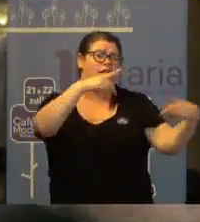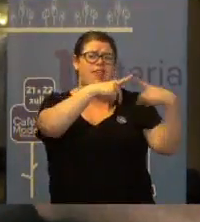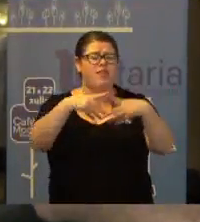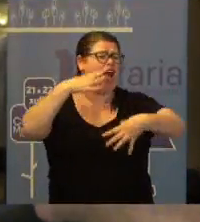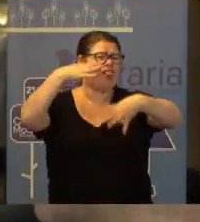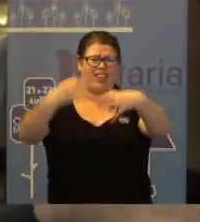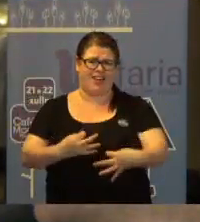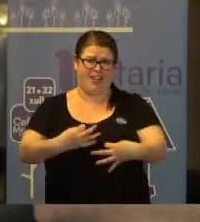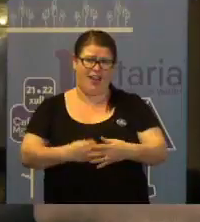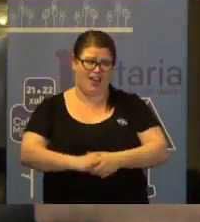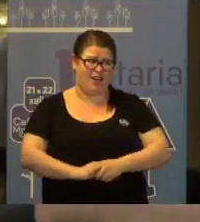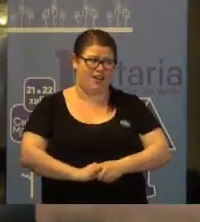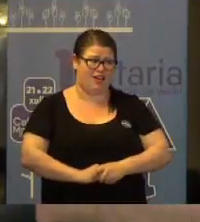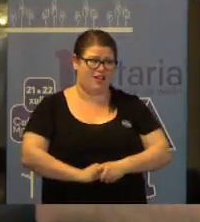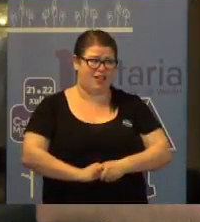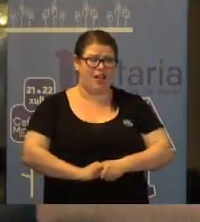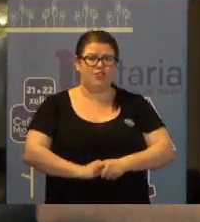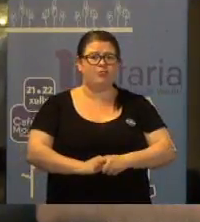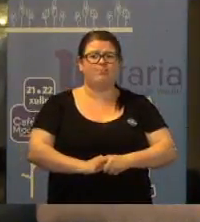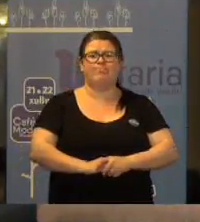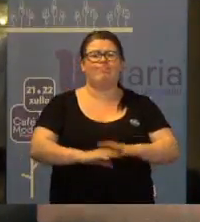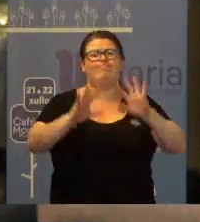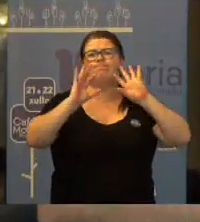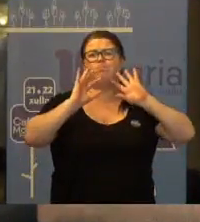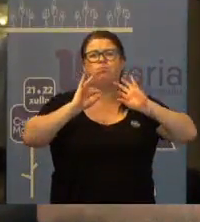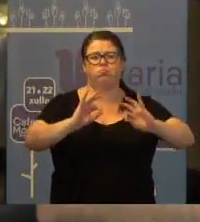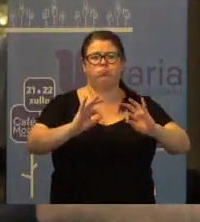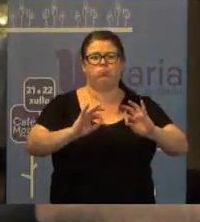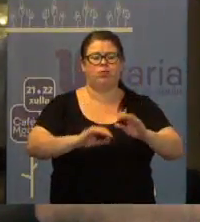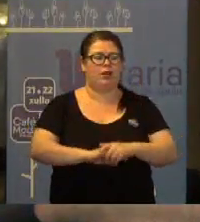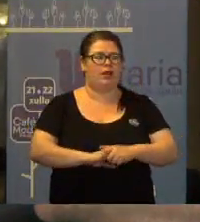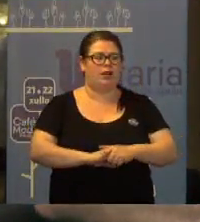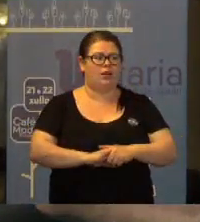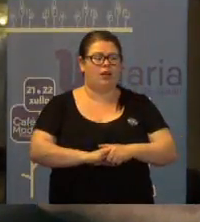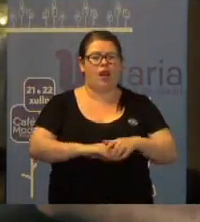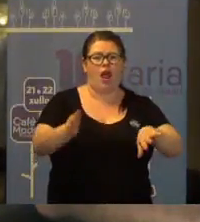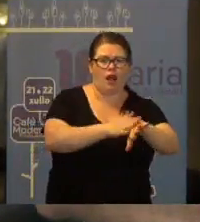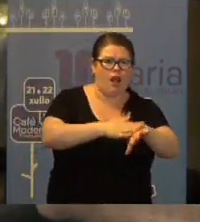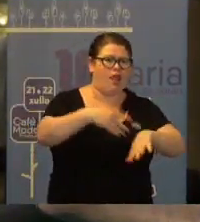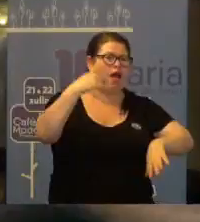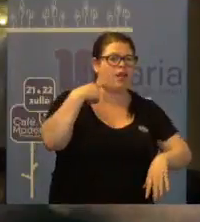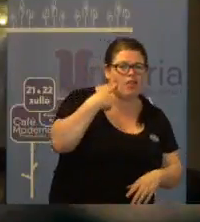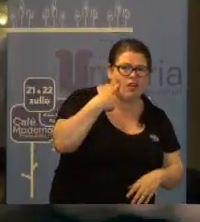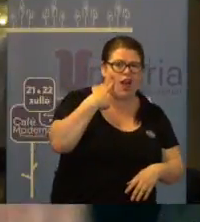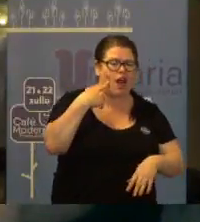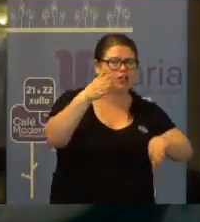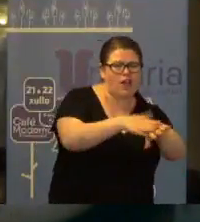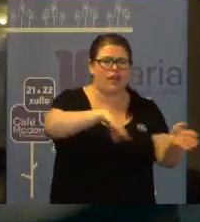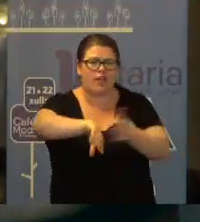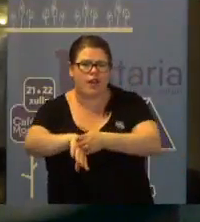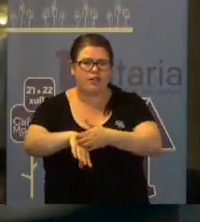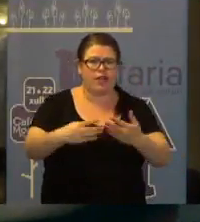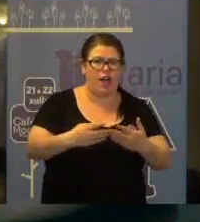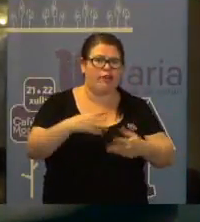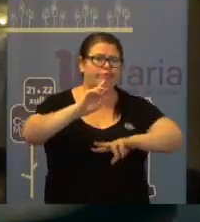real, non tan acartonada, non? É dicir, durante moito tempo, a esquerda tradicional pensaba que o eixo esquerda-dereito resolvía